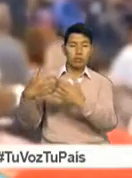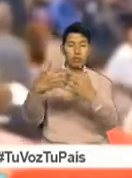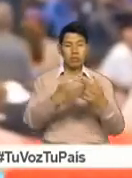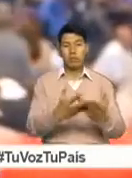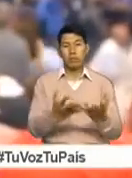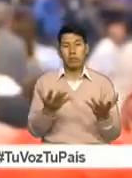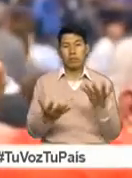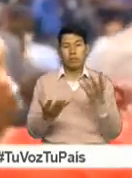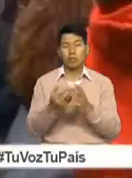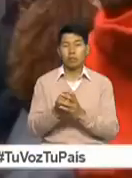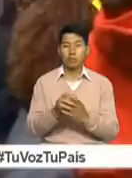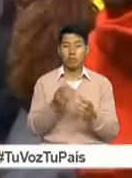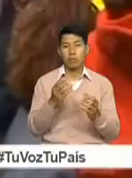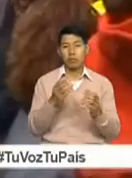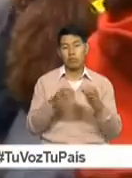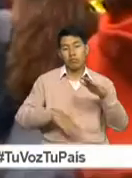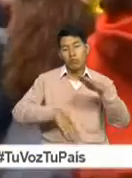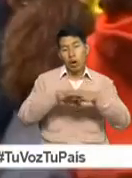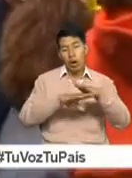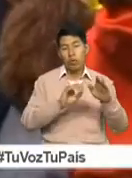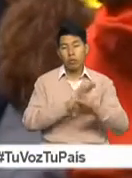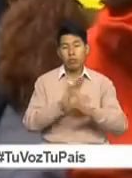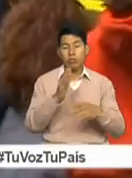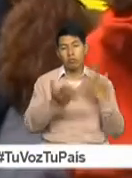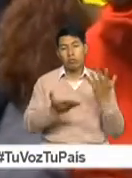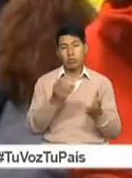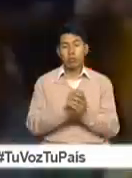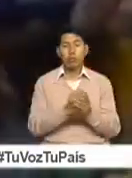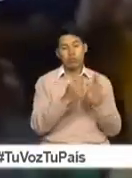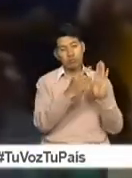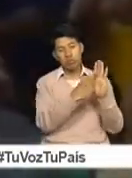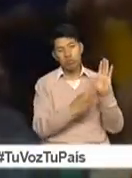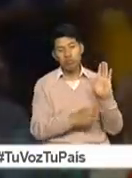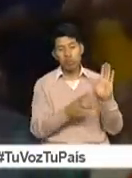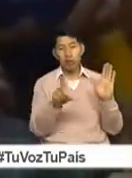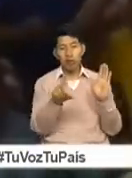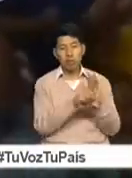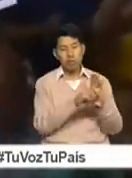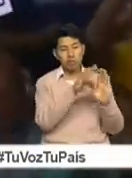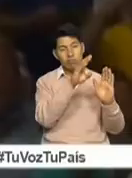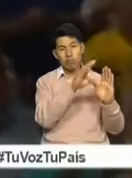limitado que eliminaría sólo algunos capítulos de la